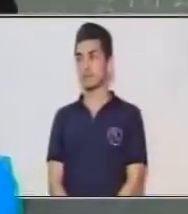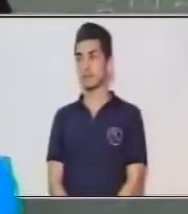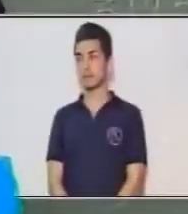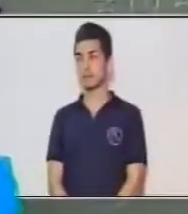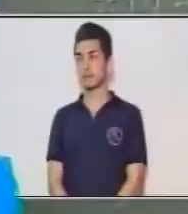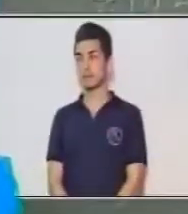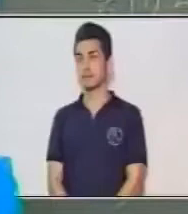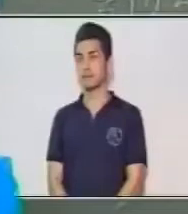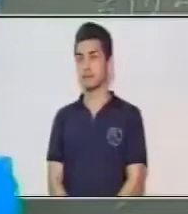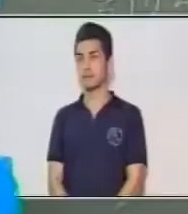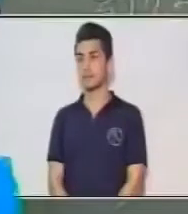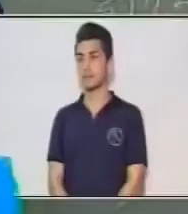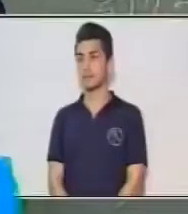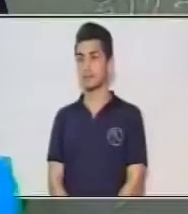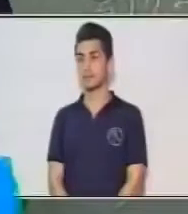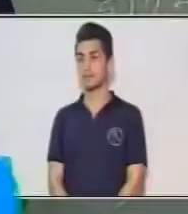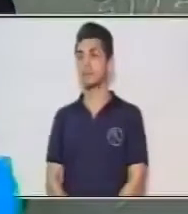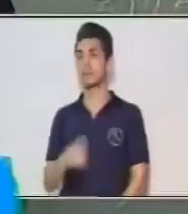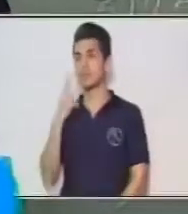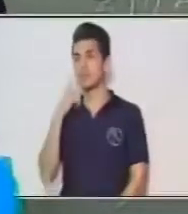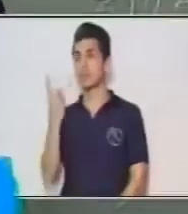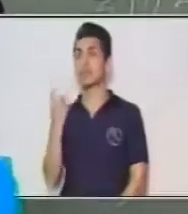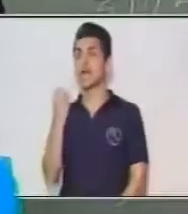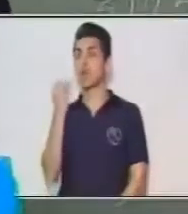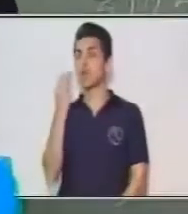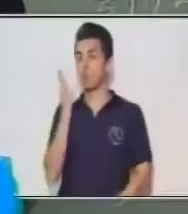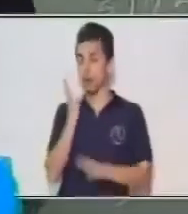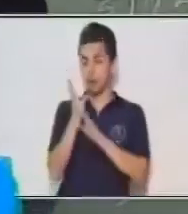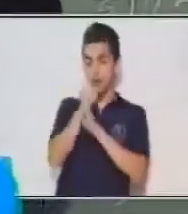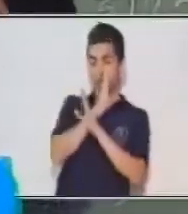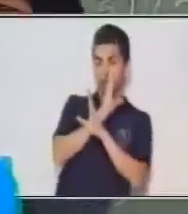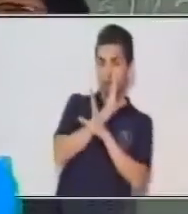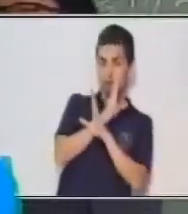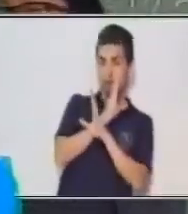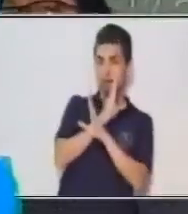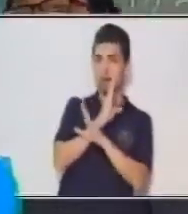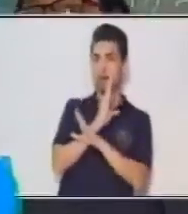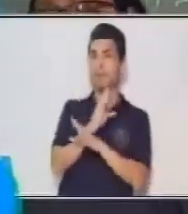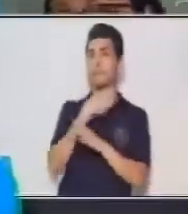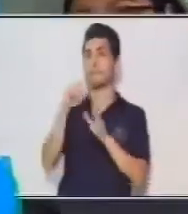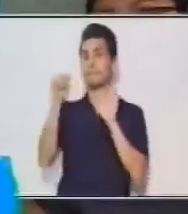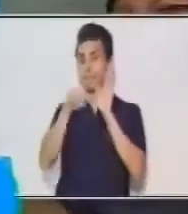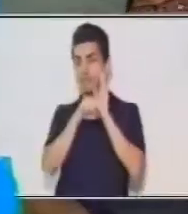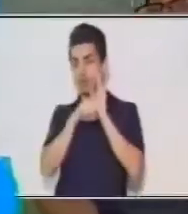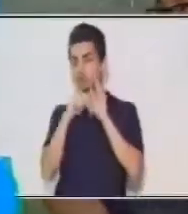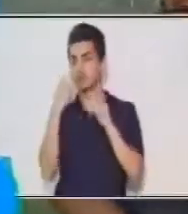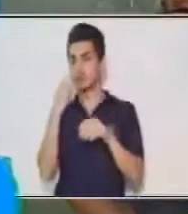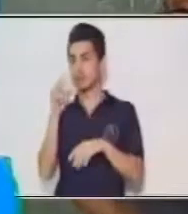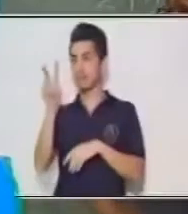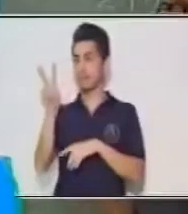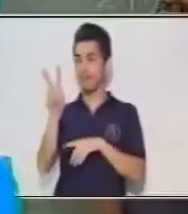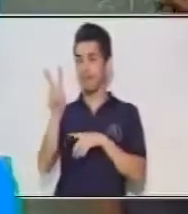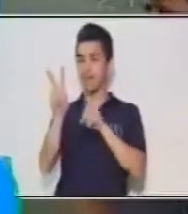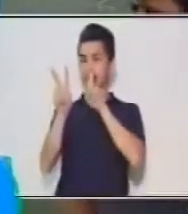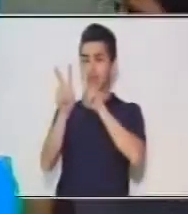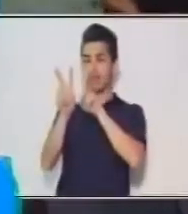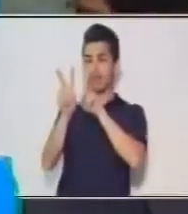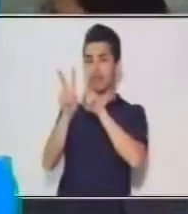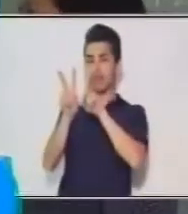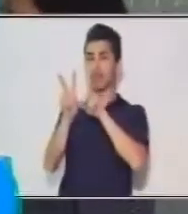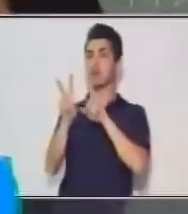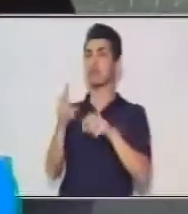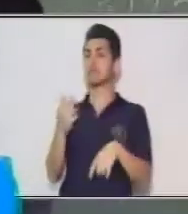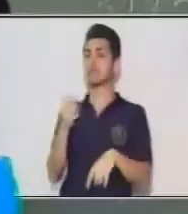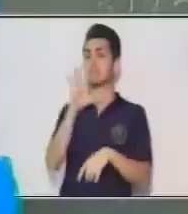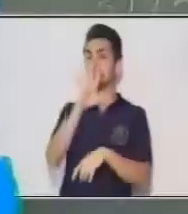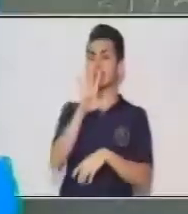que está antes del número mayor se lo vamos a restar. ¿Qué significa? 5